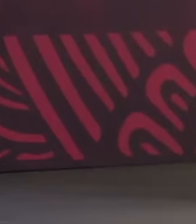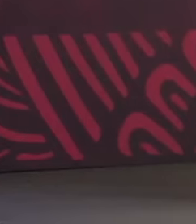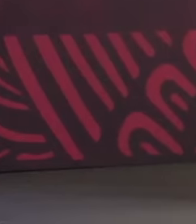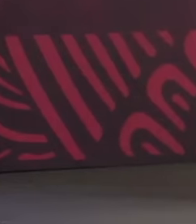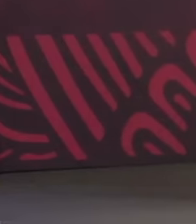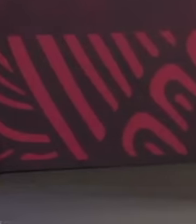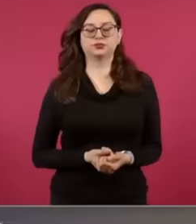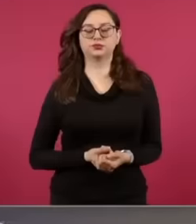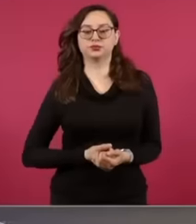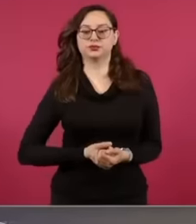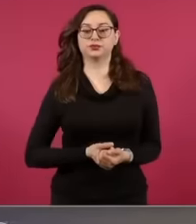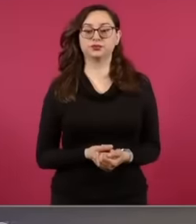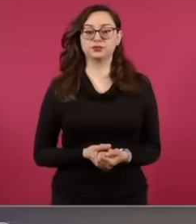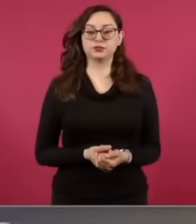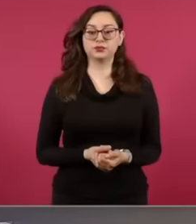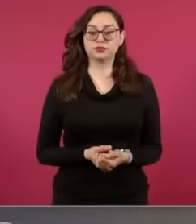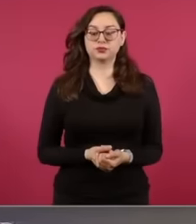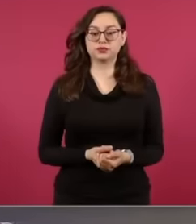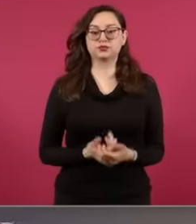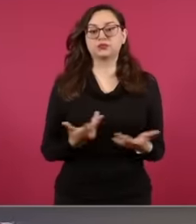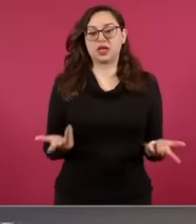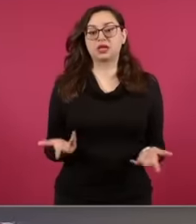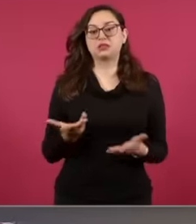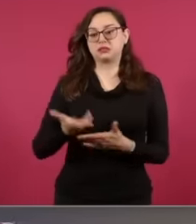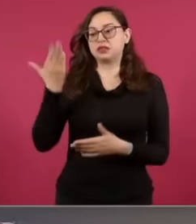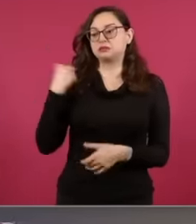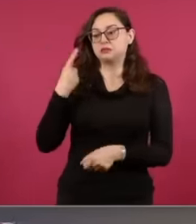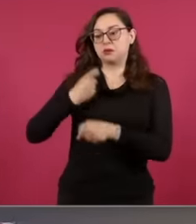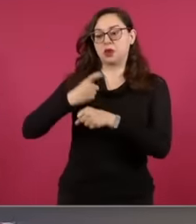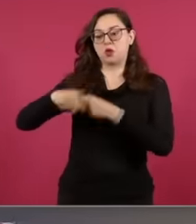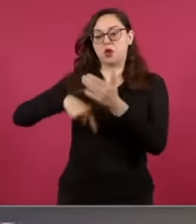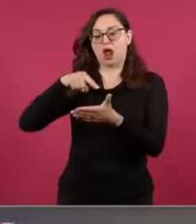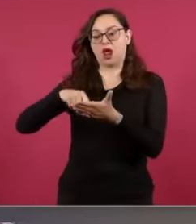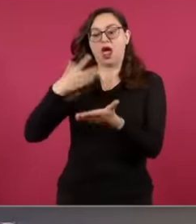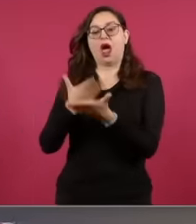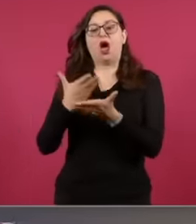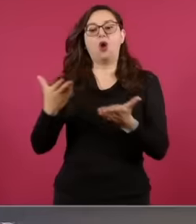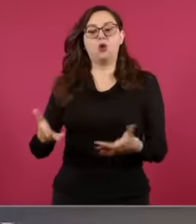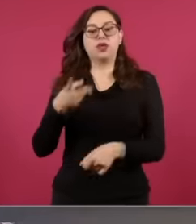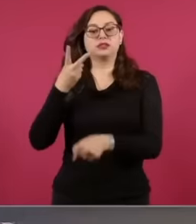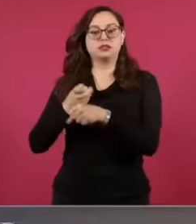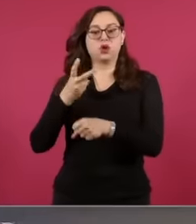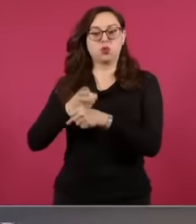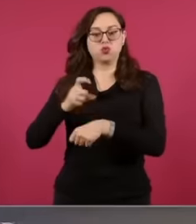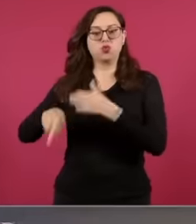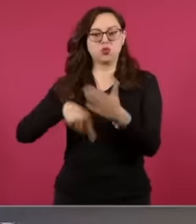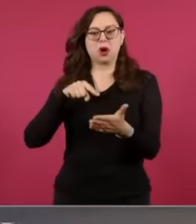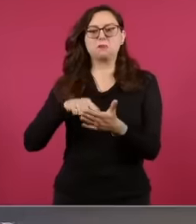miren el dólar canadiense, 4.4, el euro